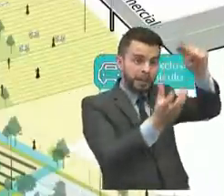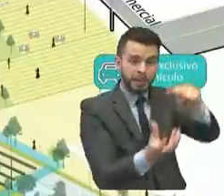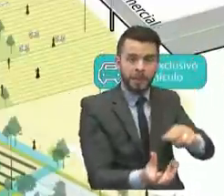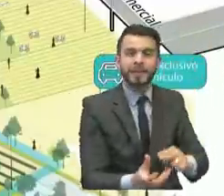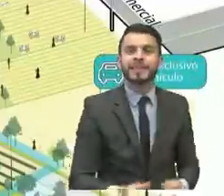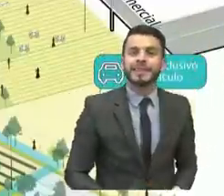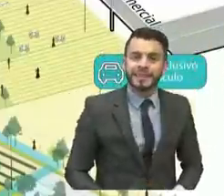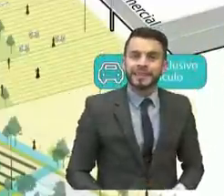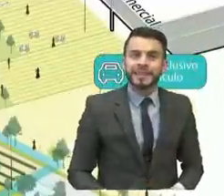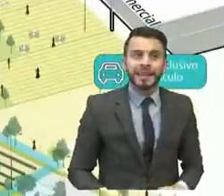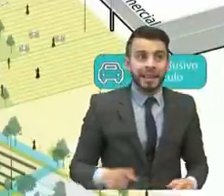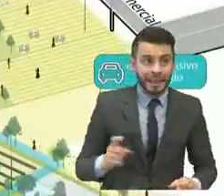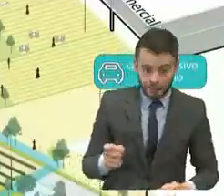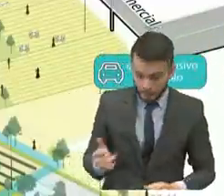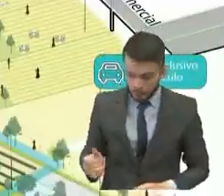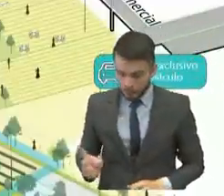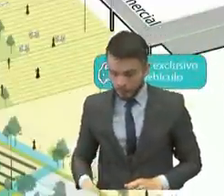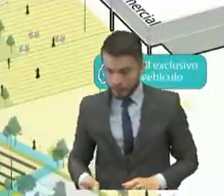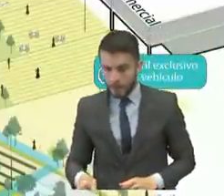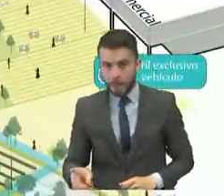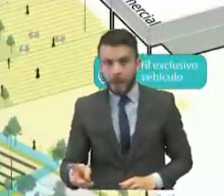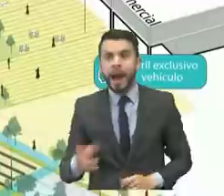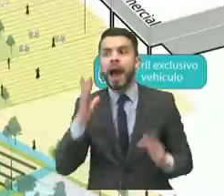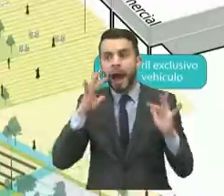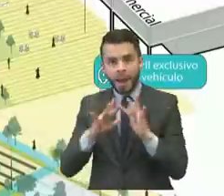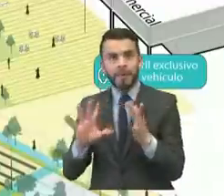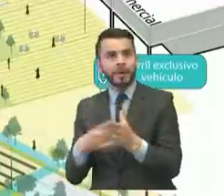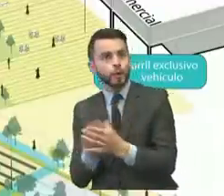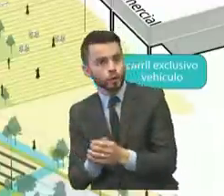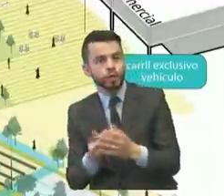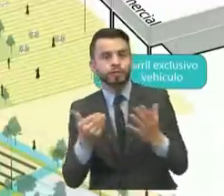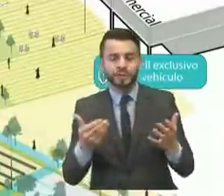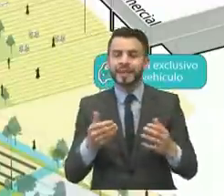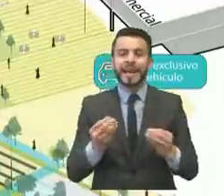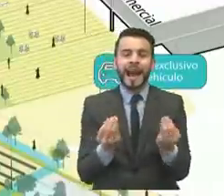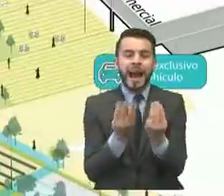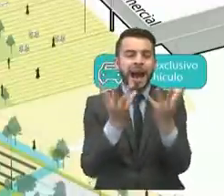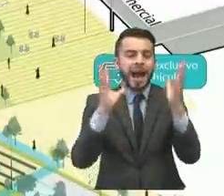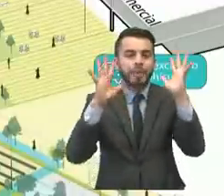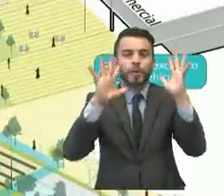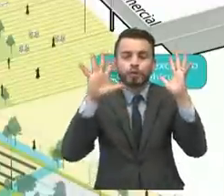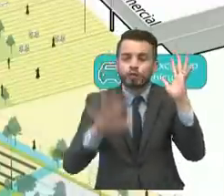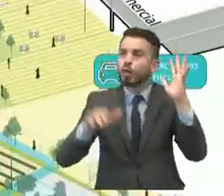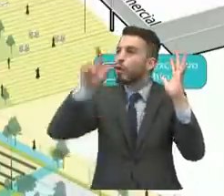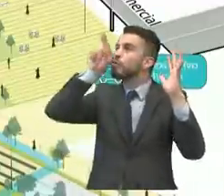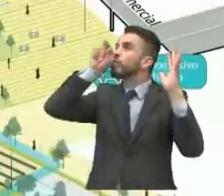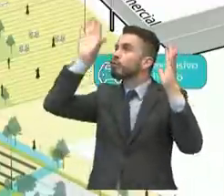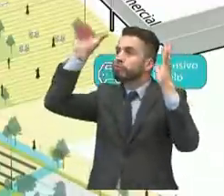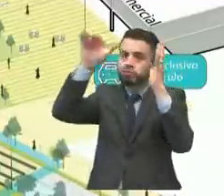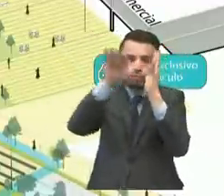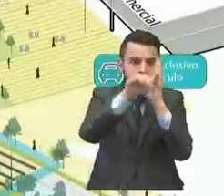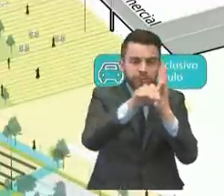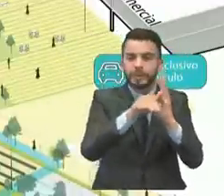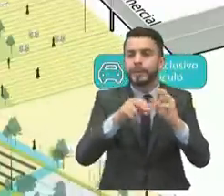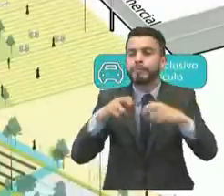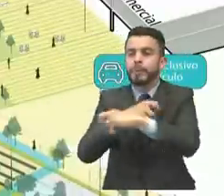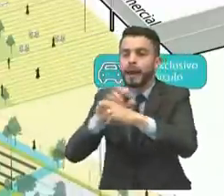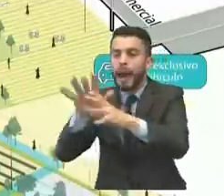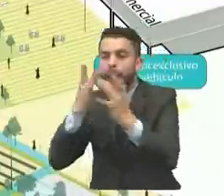cruces accesibles y no como hoy. Todo esto son árboles nativos, etcétera. Tengo más mobiliario urbano, tengo parques para niños,